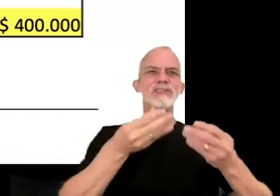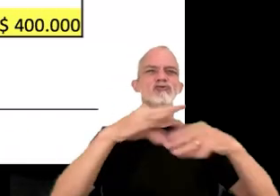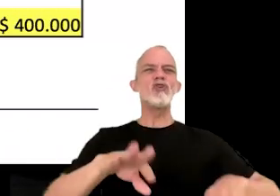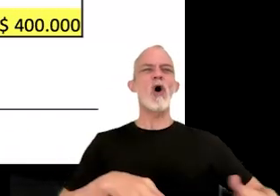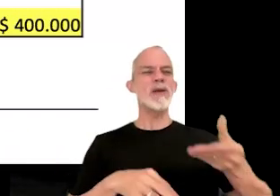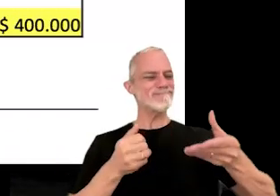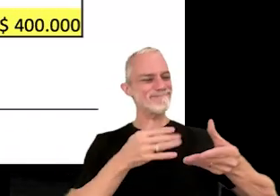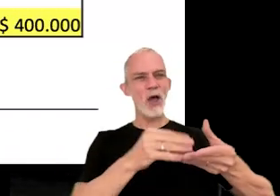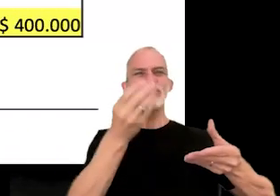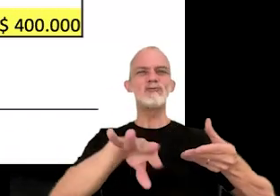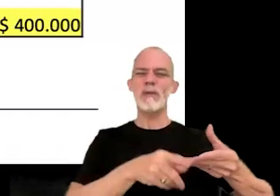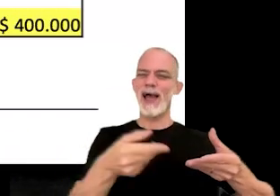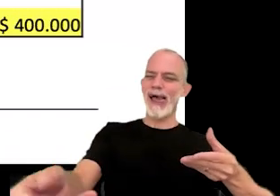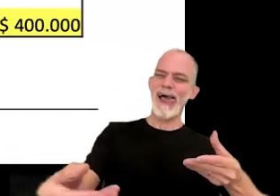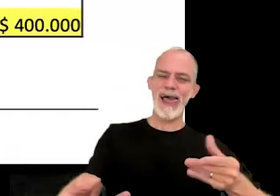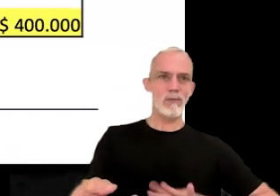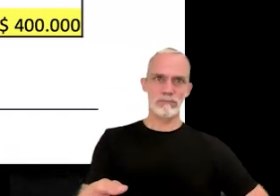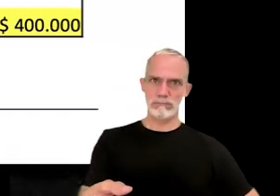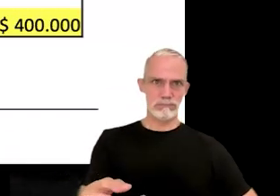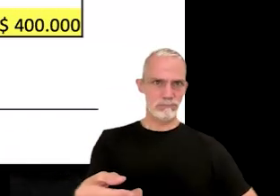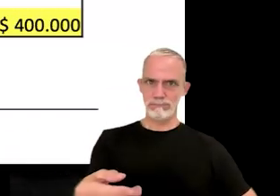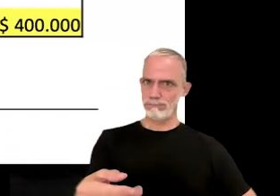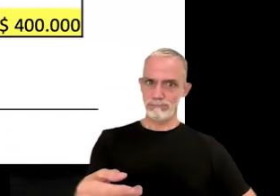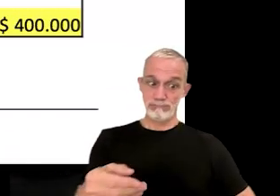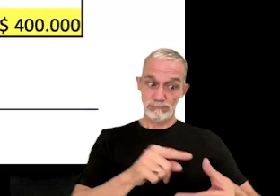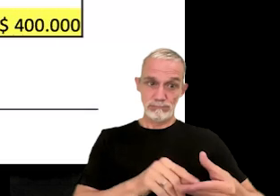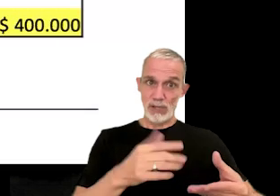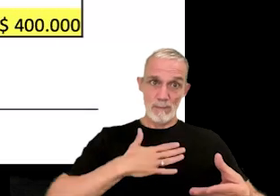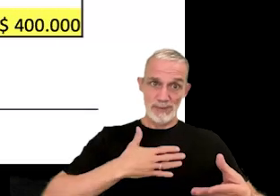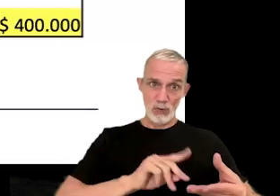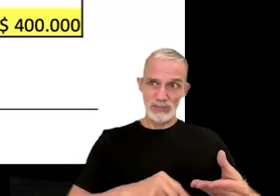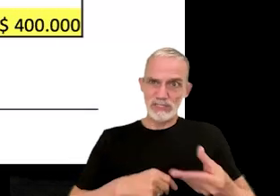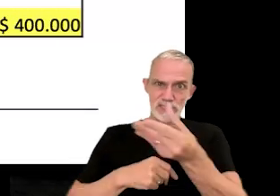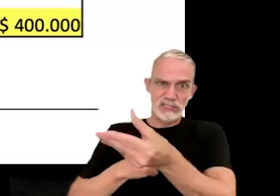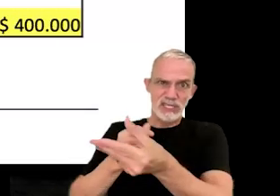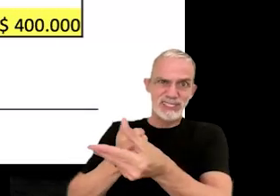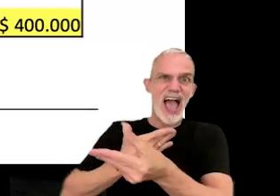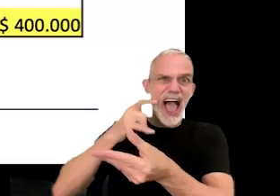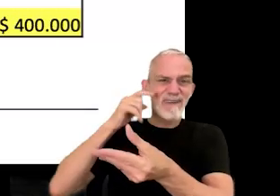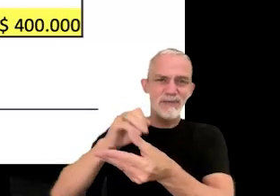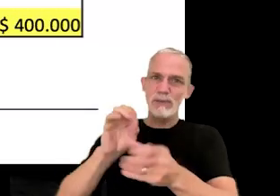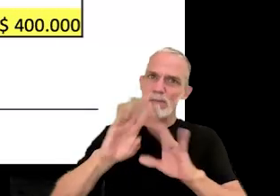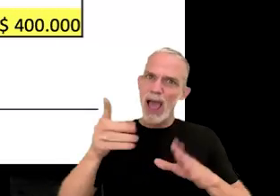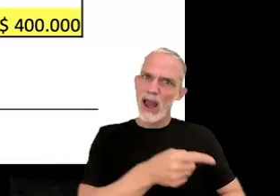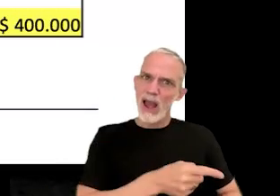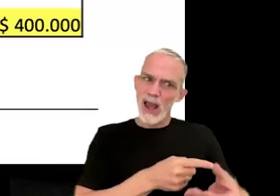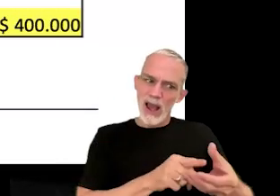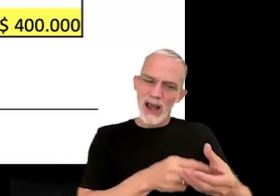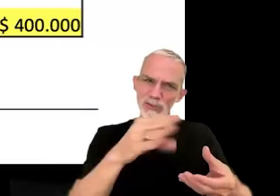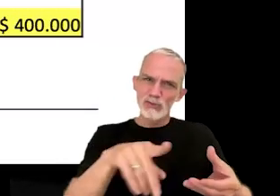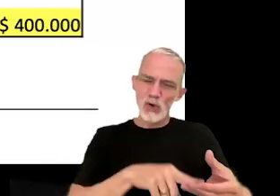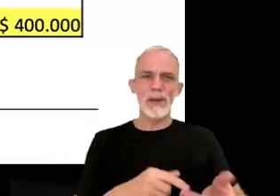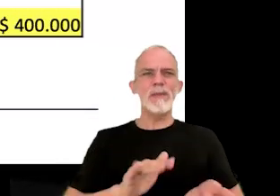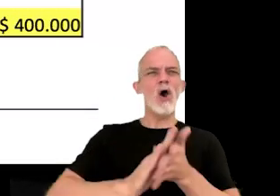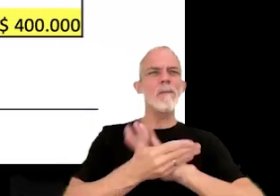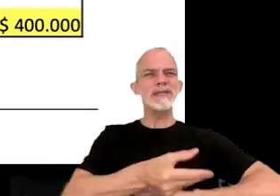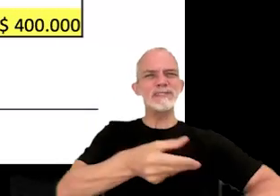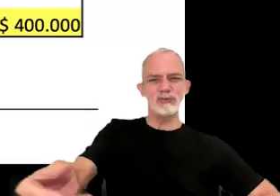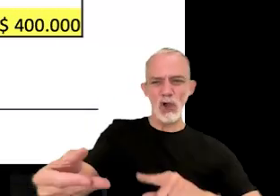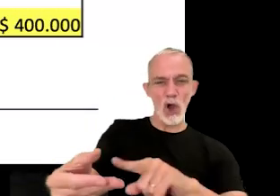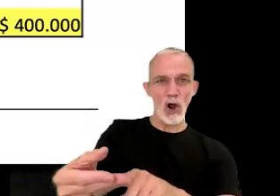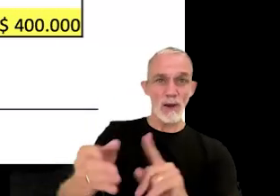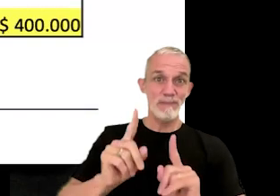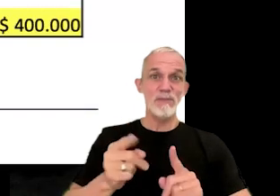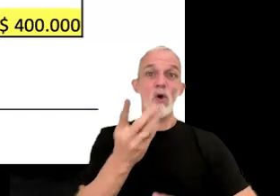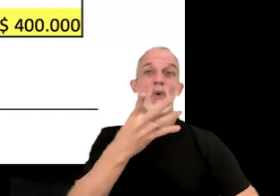efectuado contra bienes personales ya es incorrecta. Pero la compensación, en este caso